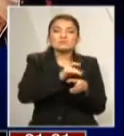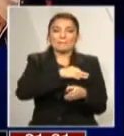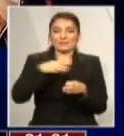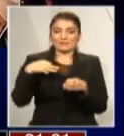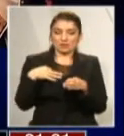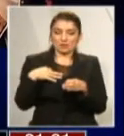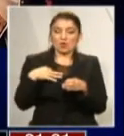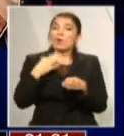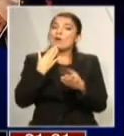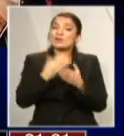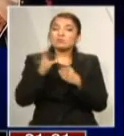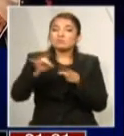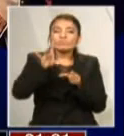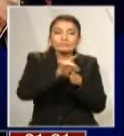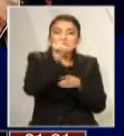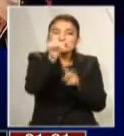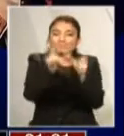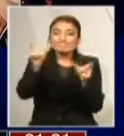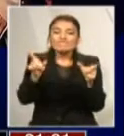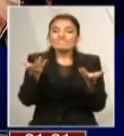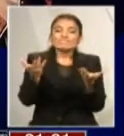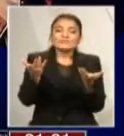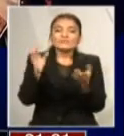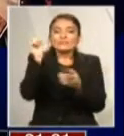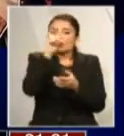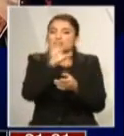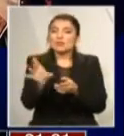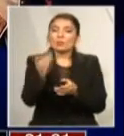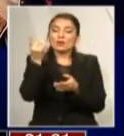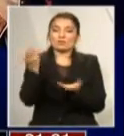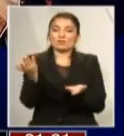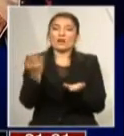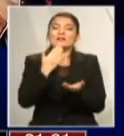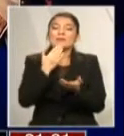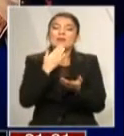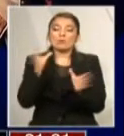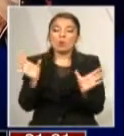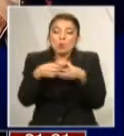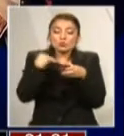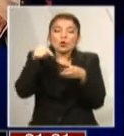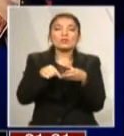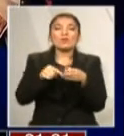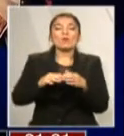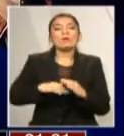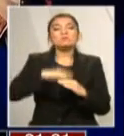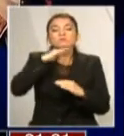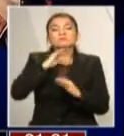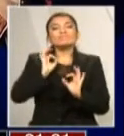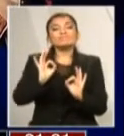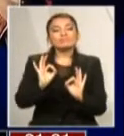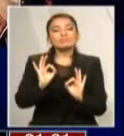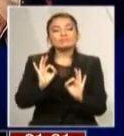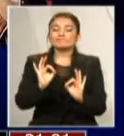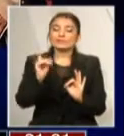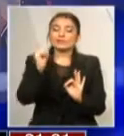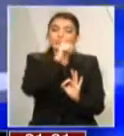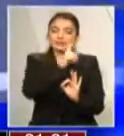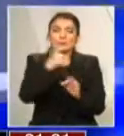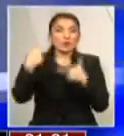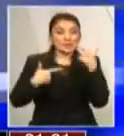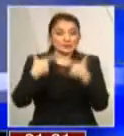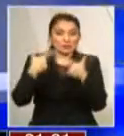adecuadas y donde el conjunto tiene que ser satisfactorio. Bueno, satisfactorio en política significa no necesariamente en primer